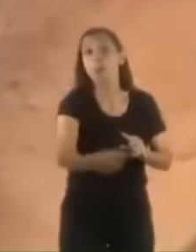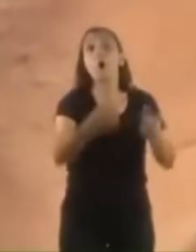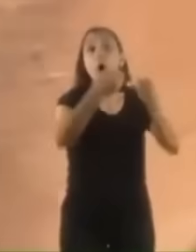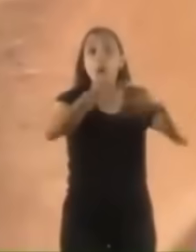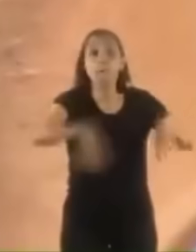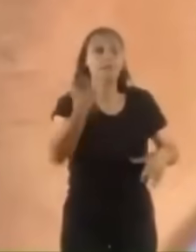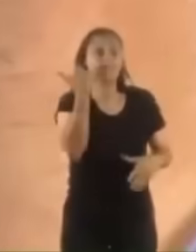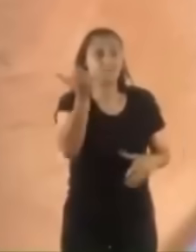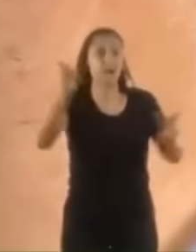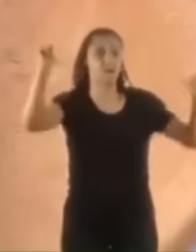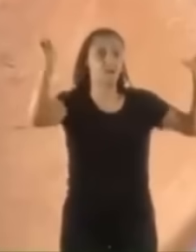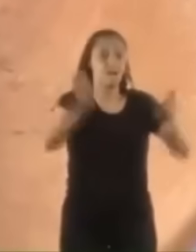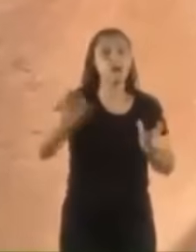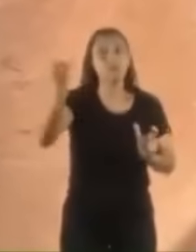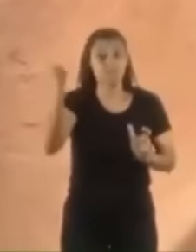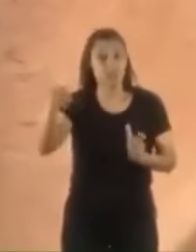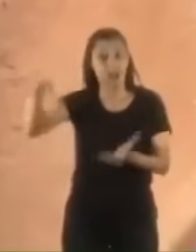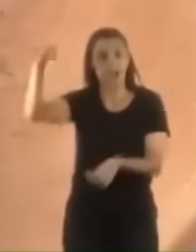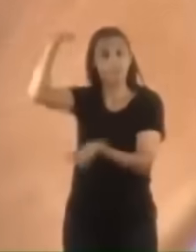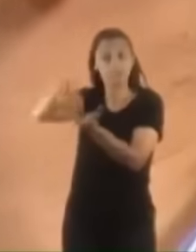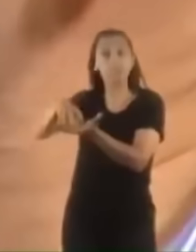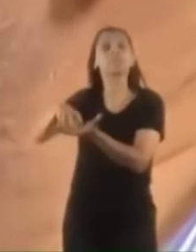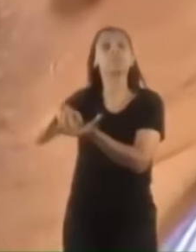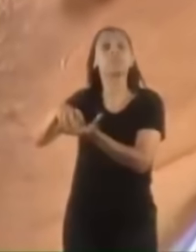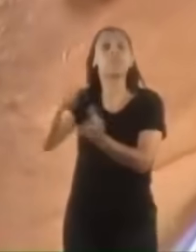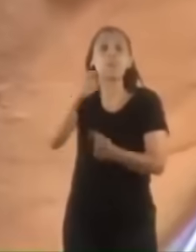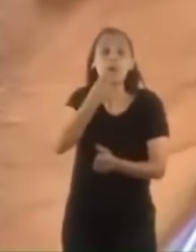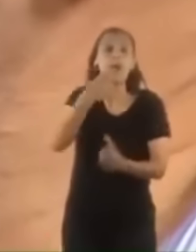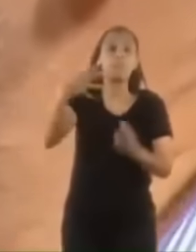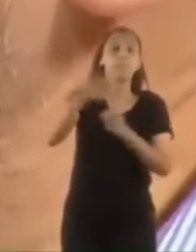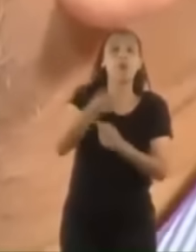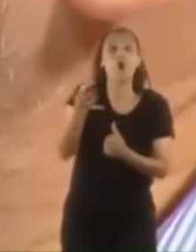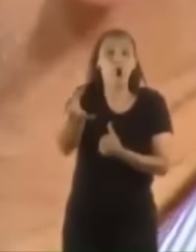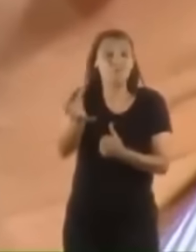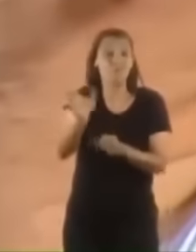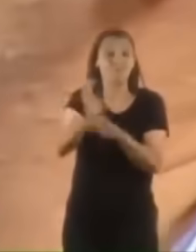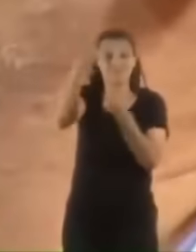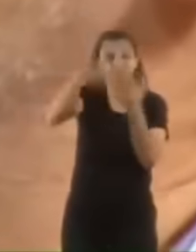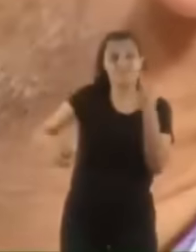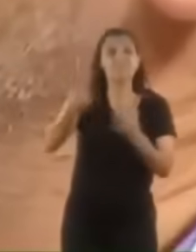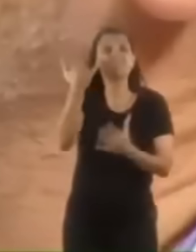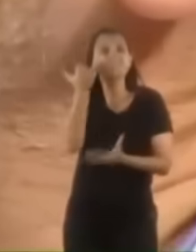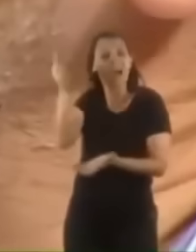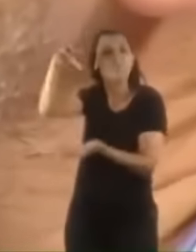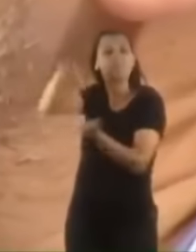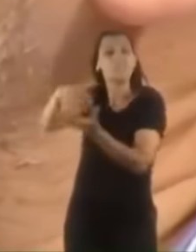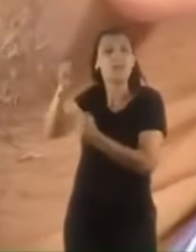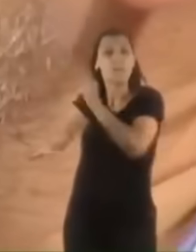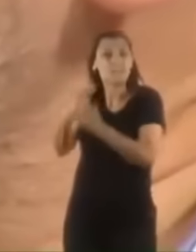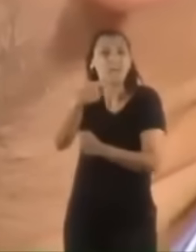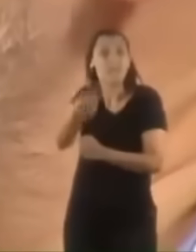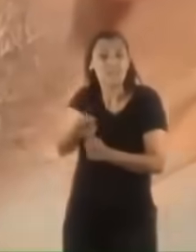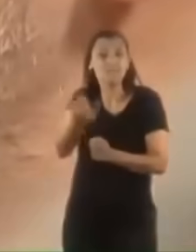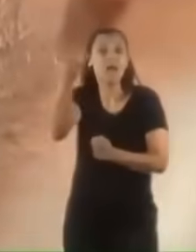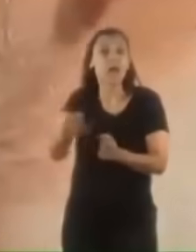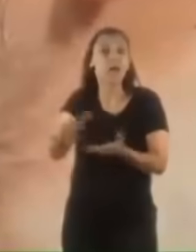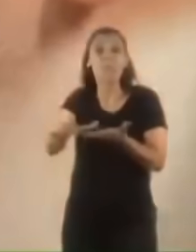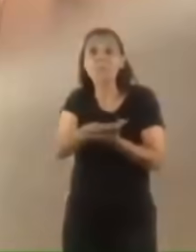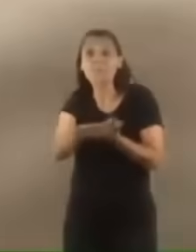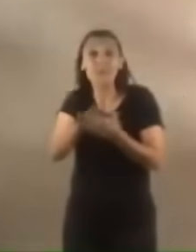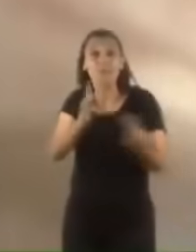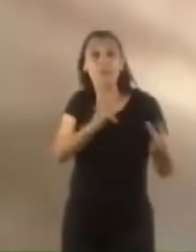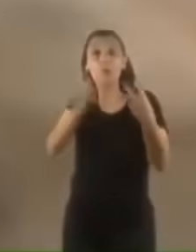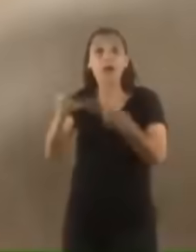porque ya las cámaras empresariales, por ejemplo, de transporte público, por lo menos en el AMBA, están solicitando ya un boleto mínimo de 550